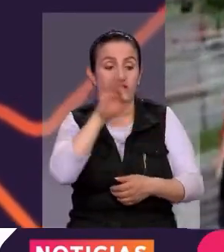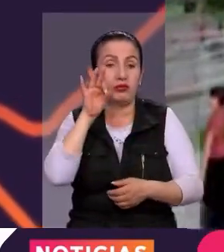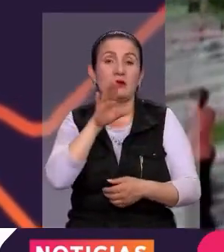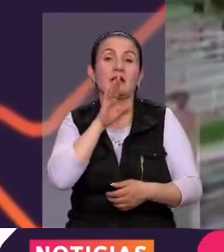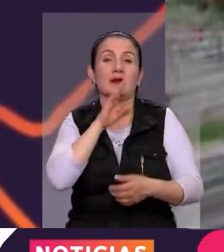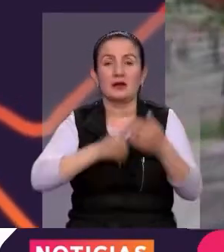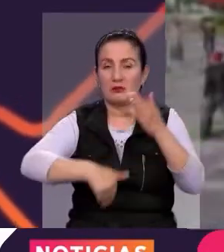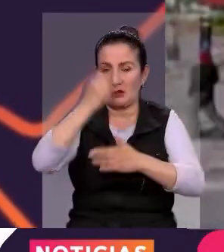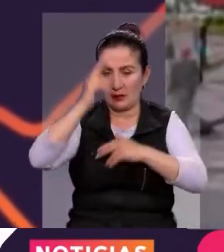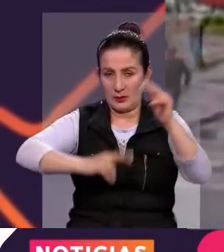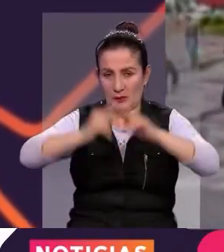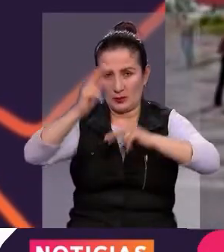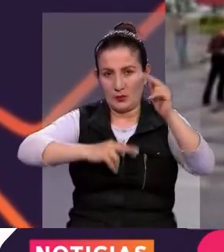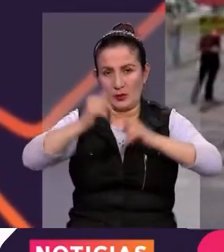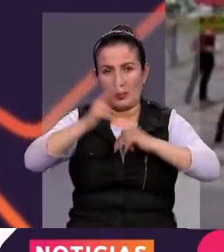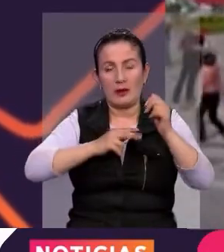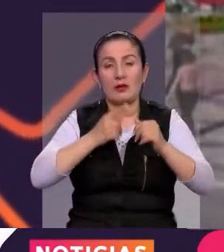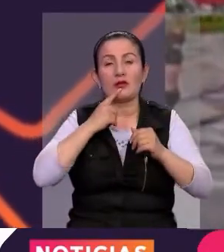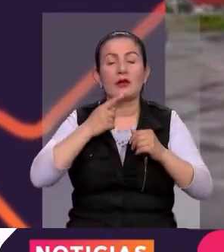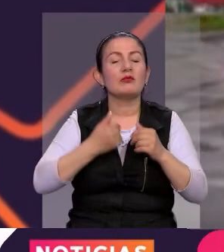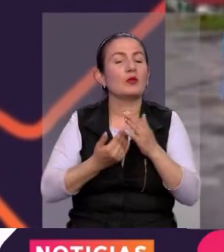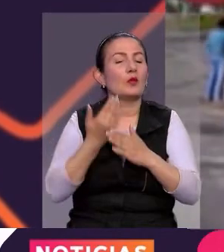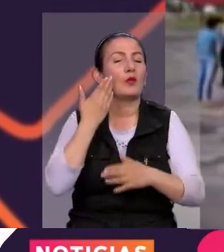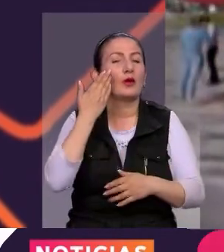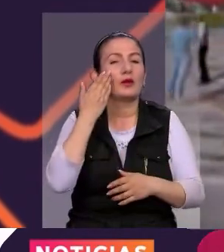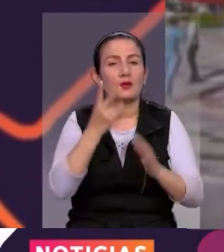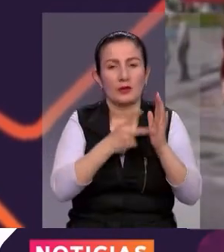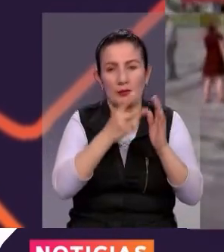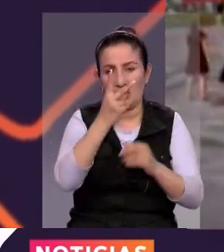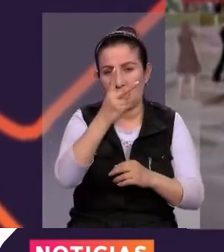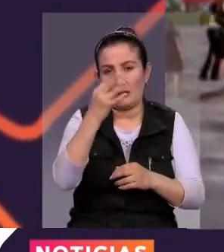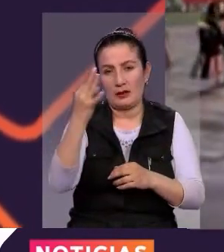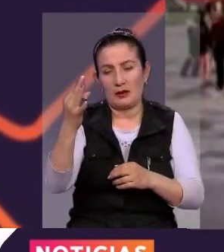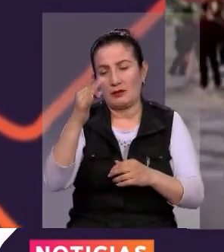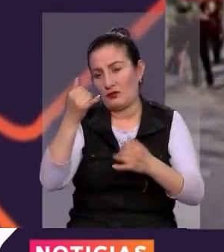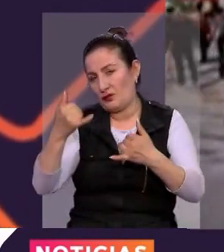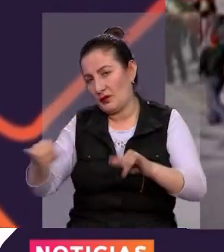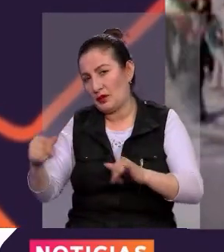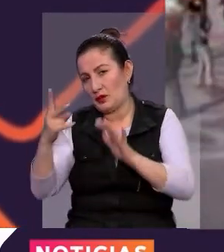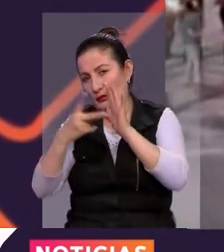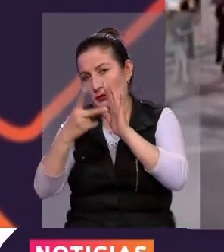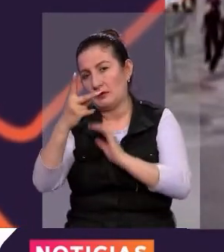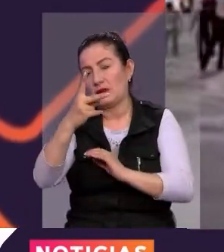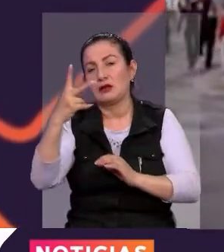El cronograma del proyecto presenta que las obras inicien en 2023 y concluyan a mediados de 2025.